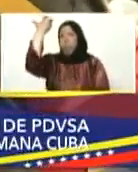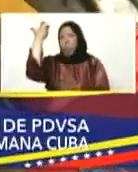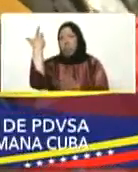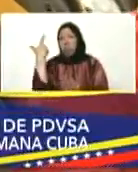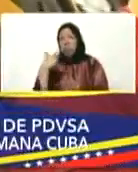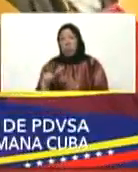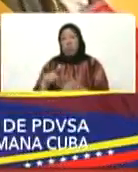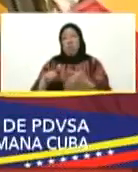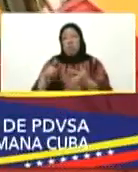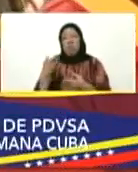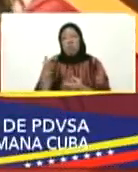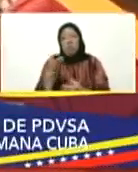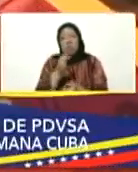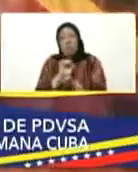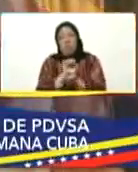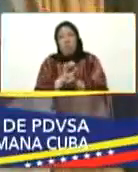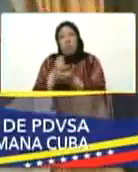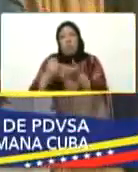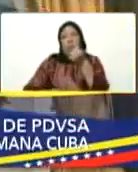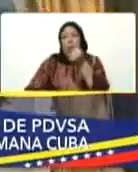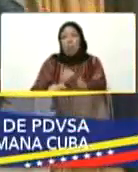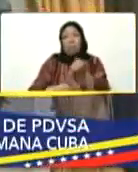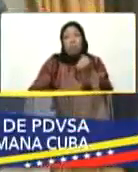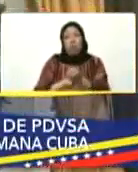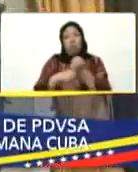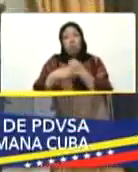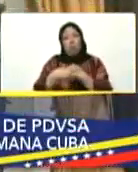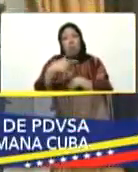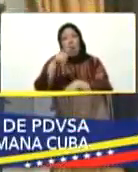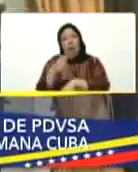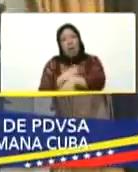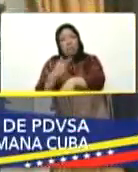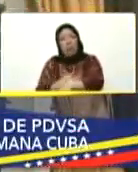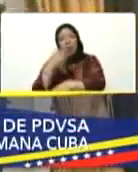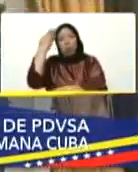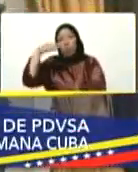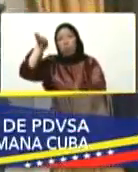la solidaridad y del apoyo a pueblos hermanos como Cuba.